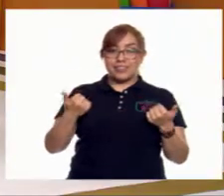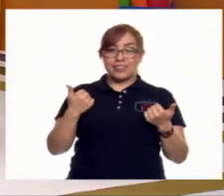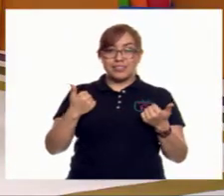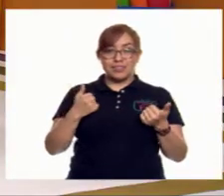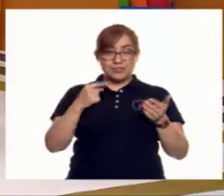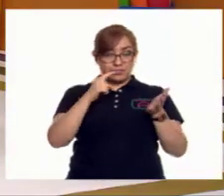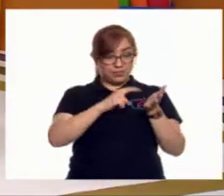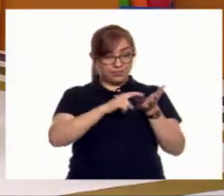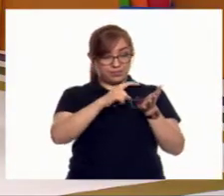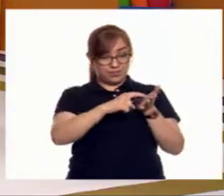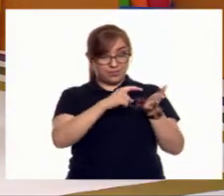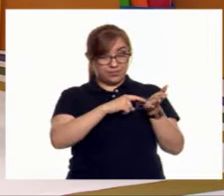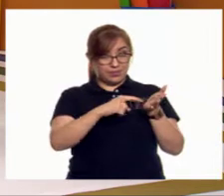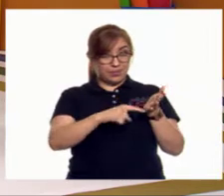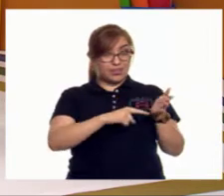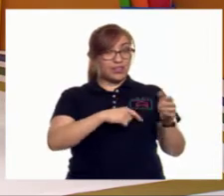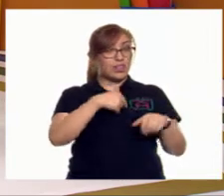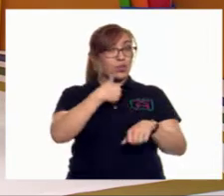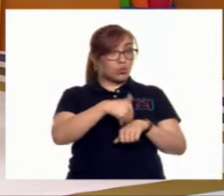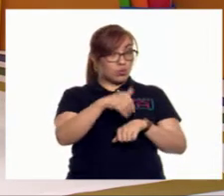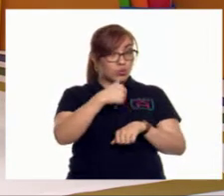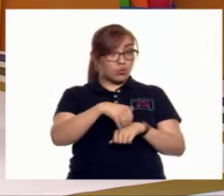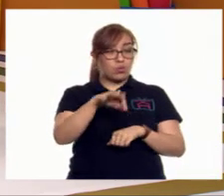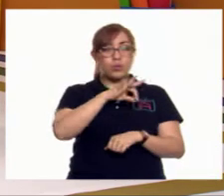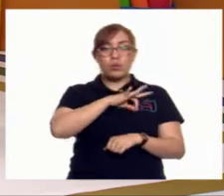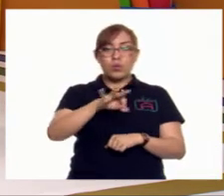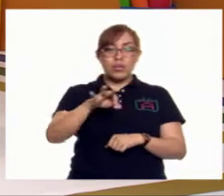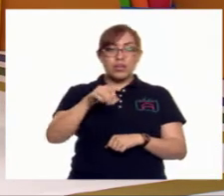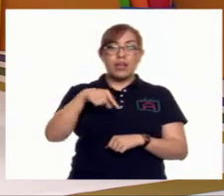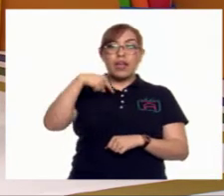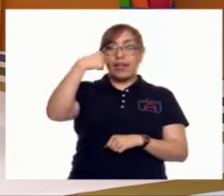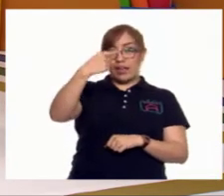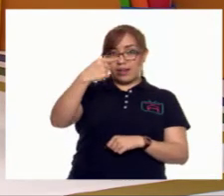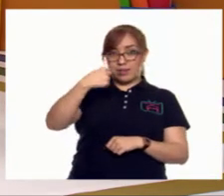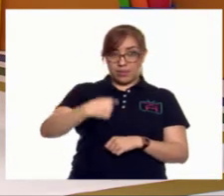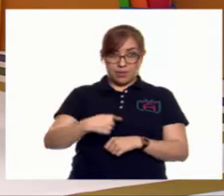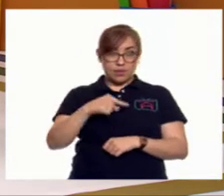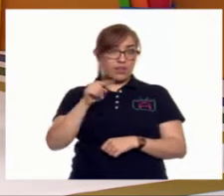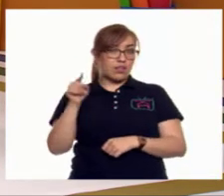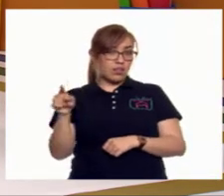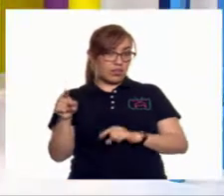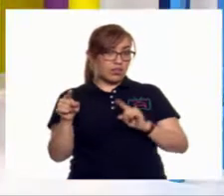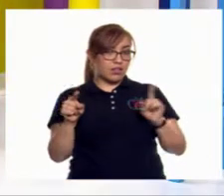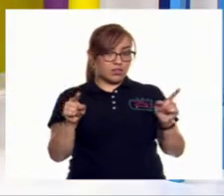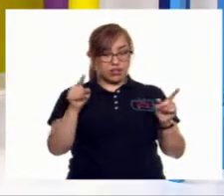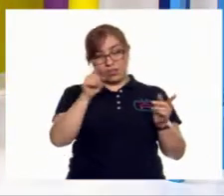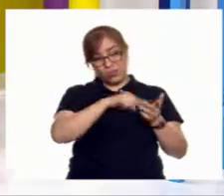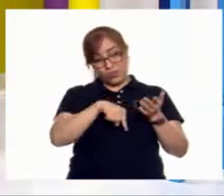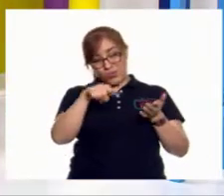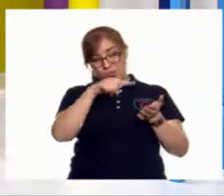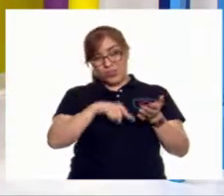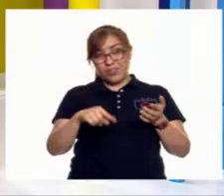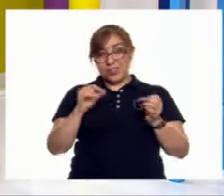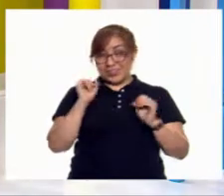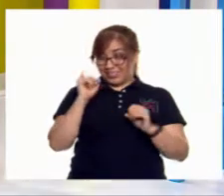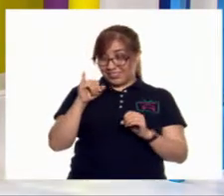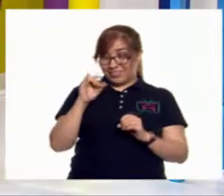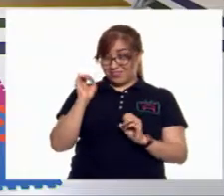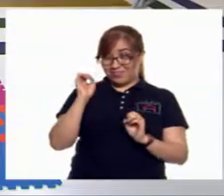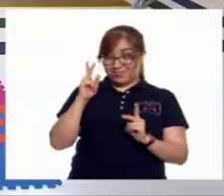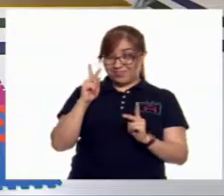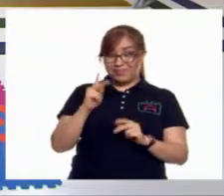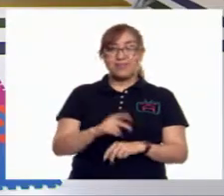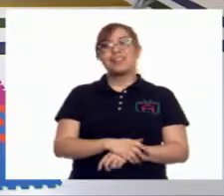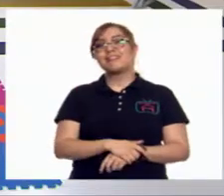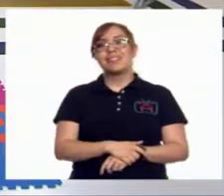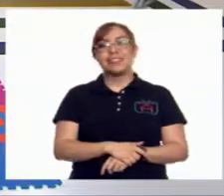estos números, ajá, puedes moverte arriba, abajo, derecha o izquierda. Ah. ¿Sale? ¿Te parece? Sí.